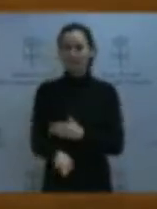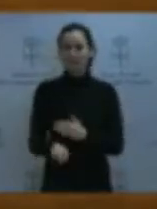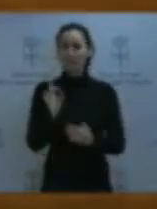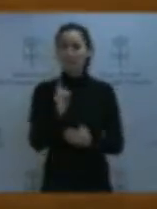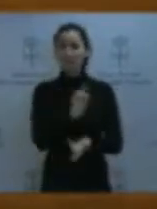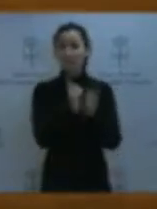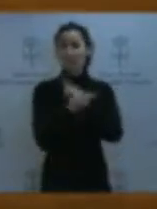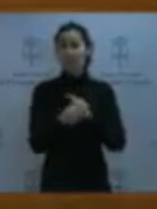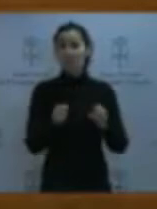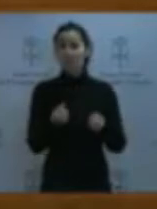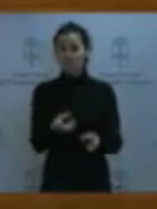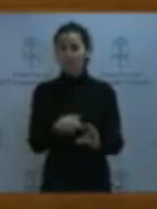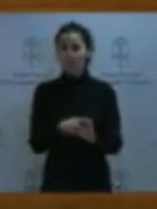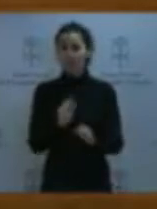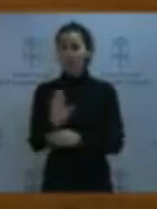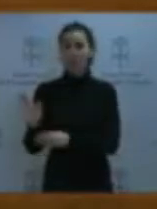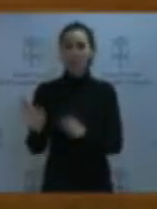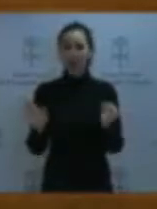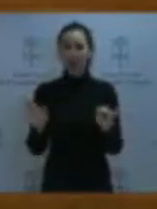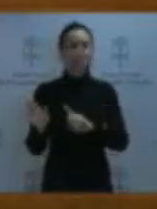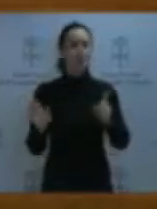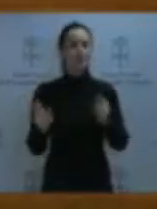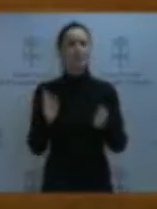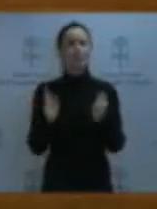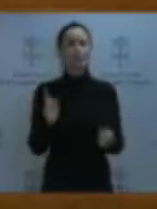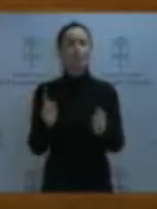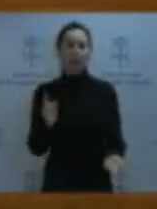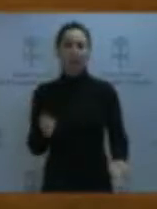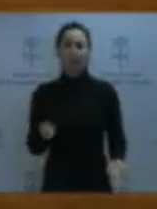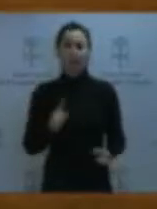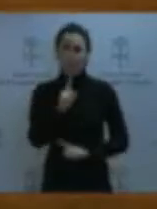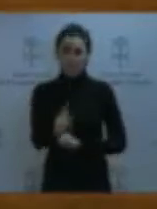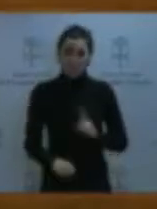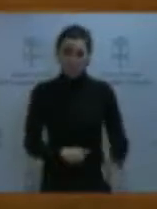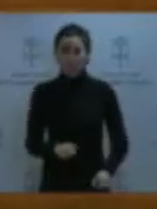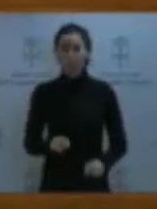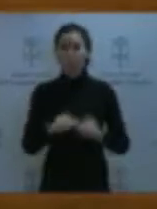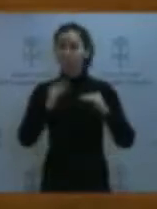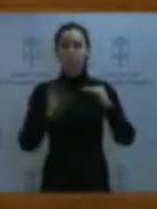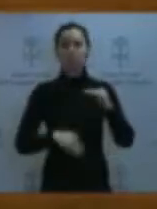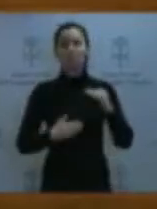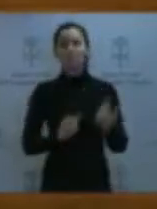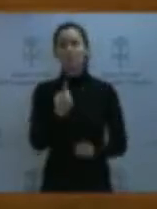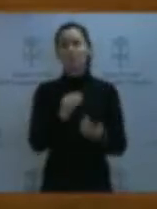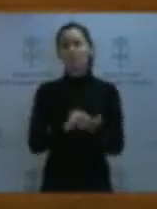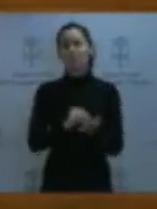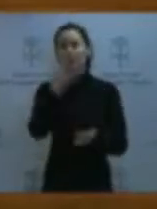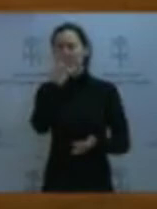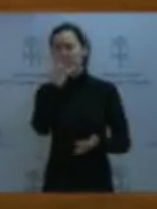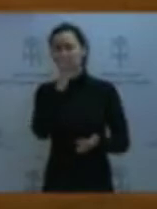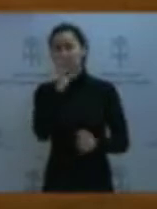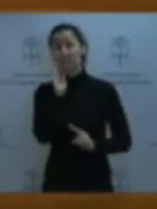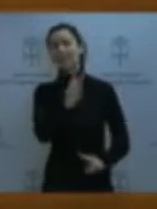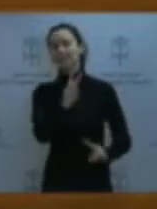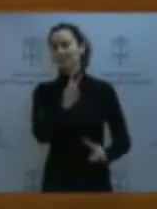del número de plazas realmente disponibles, no cambia en función de la cuota. Están muy preocupados por la desigualdad, pero sospecho que a veces de la desigualdad se preocupan cuando se trata